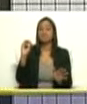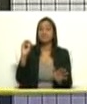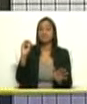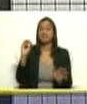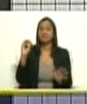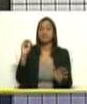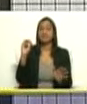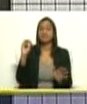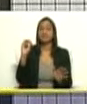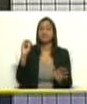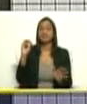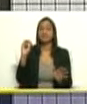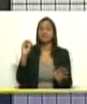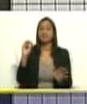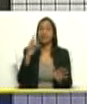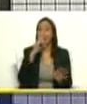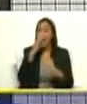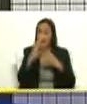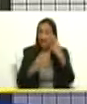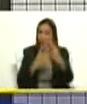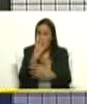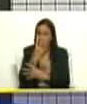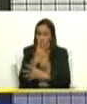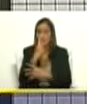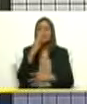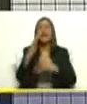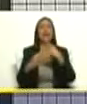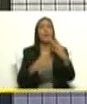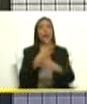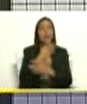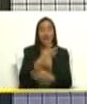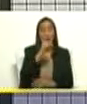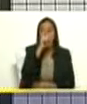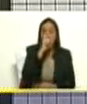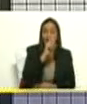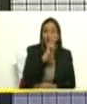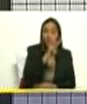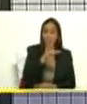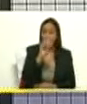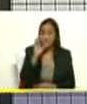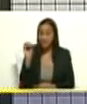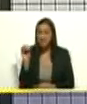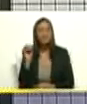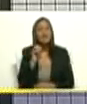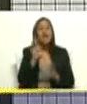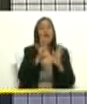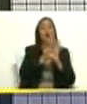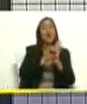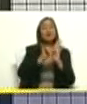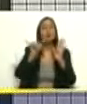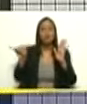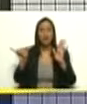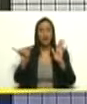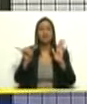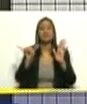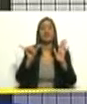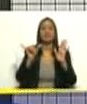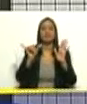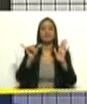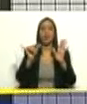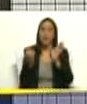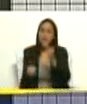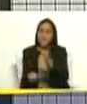vi el año 2000 veníamos de la Constituyente se dieron las circunstancias que se